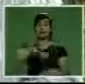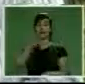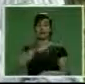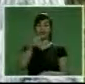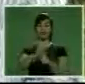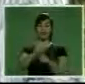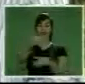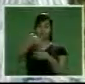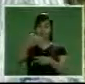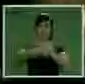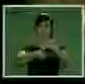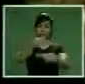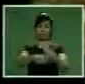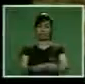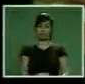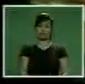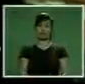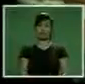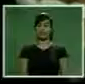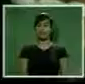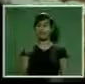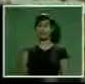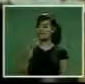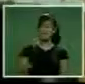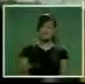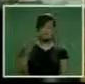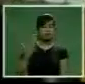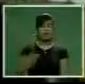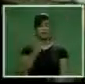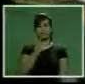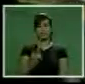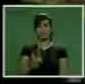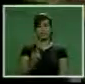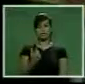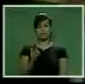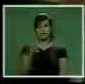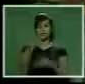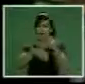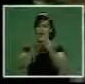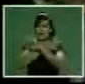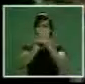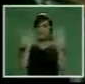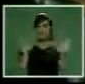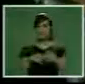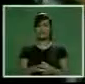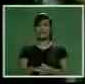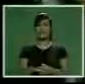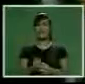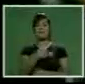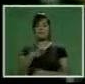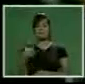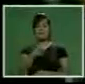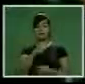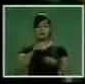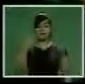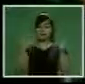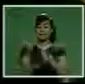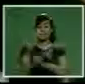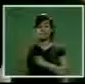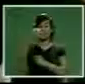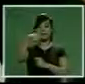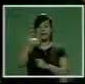Hay una cosa muy importante de lo que has dicho, pero que yo creo que queda claro. Quienes queremos el cambio, lo